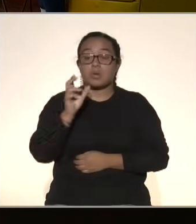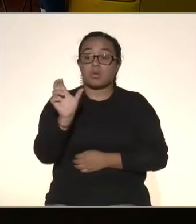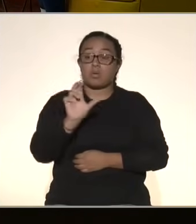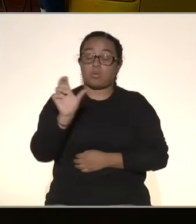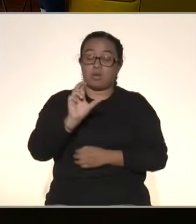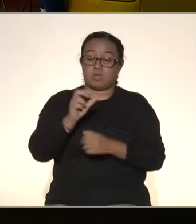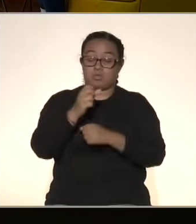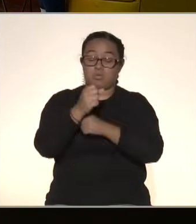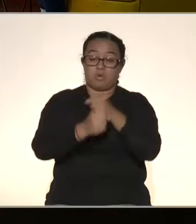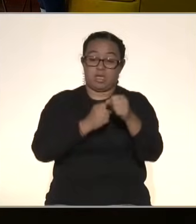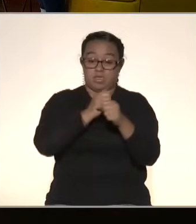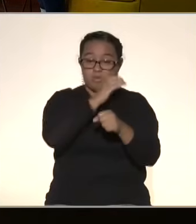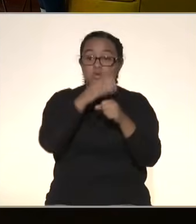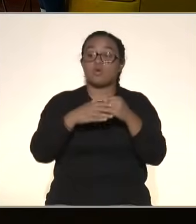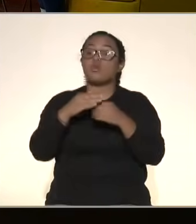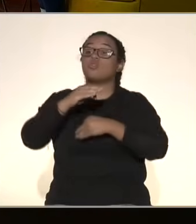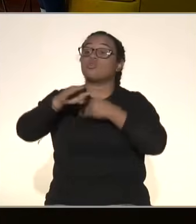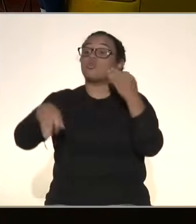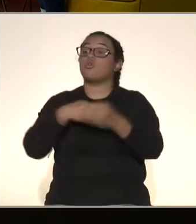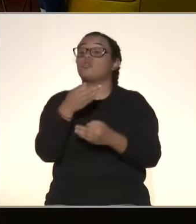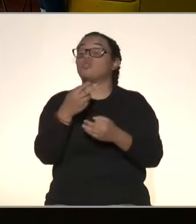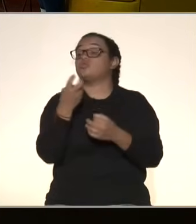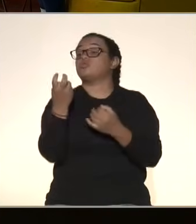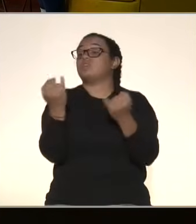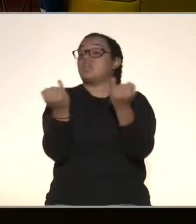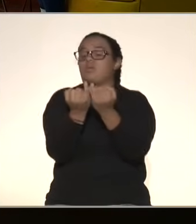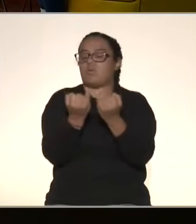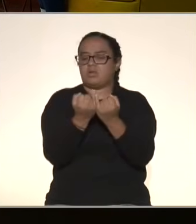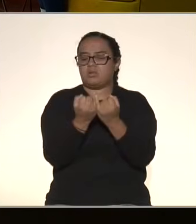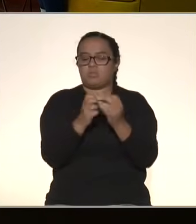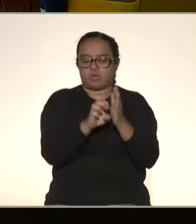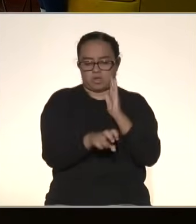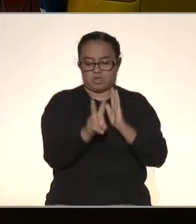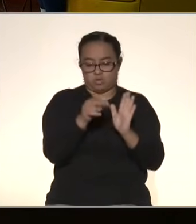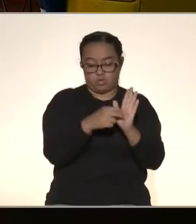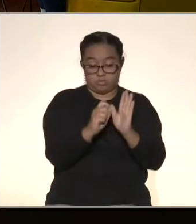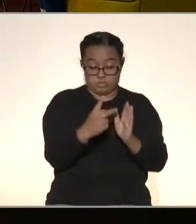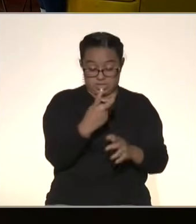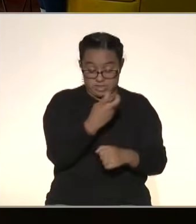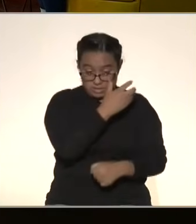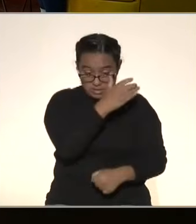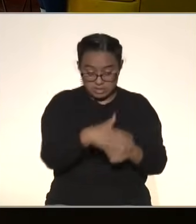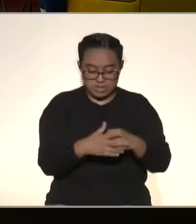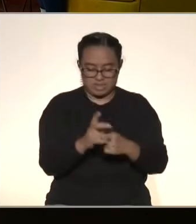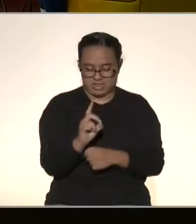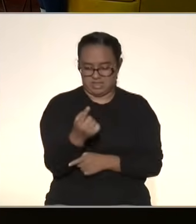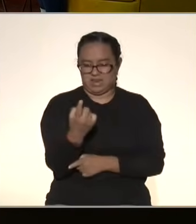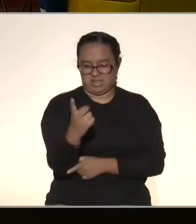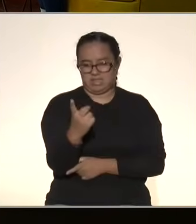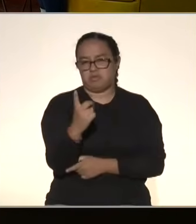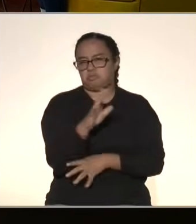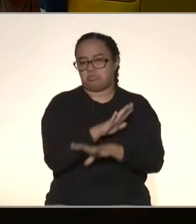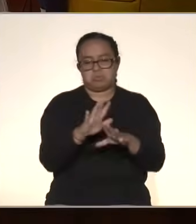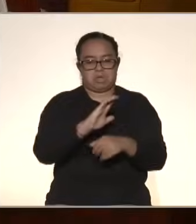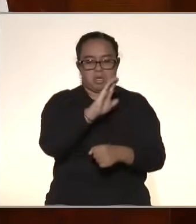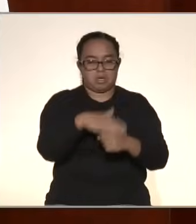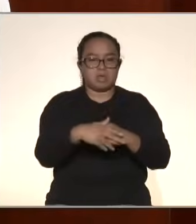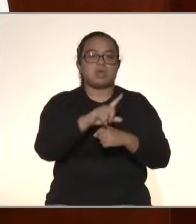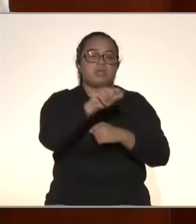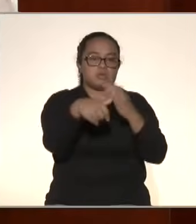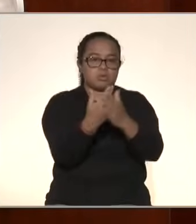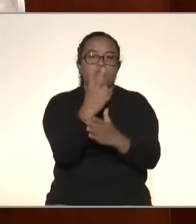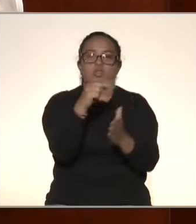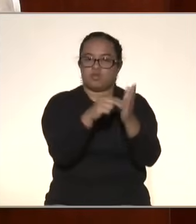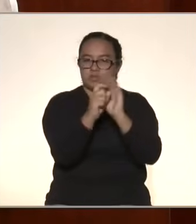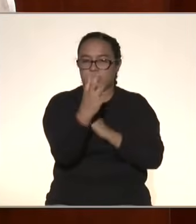no es igual para todos. No. O sea, sí, el cierre del 2022 va a ser el 31 de diciembre, porque